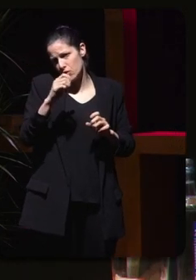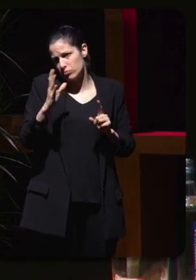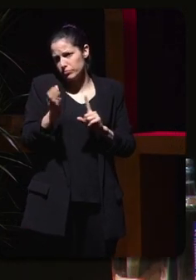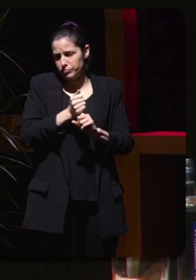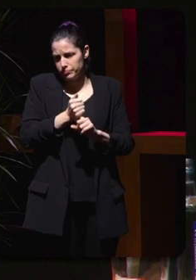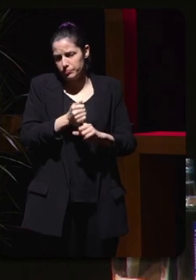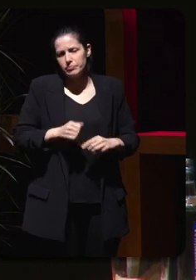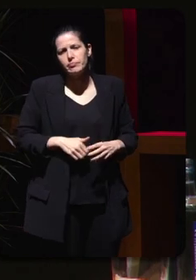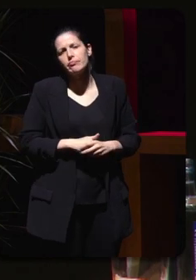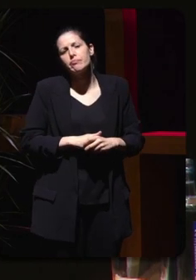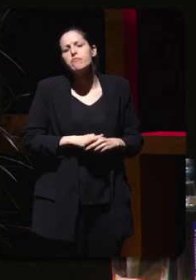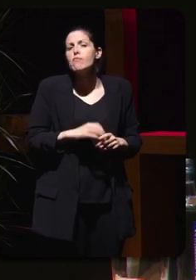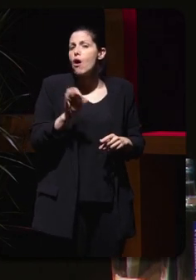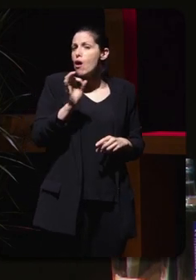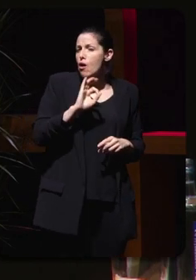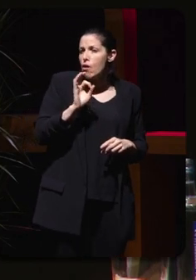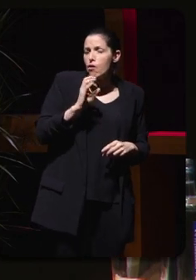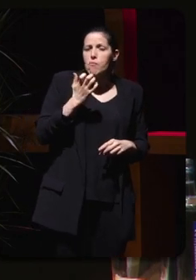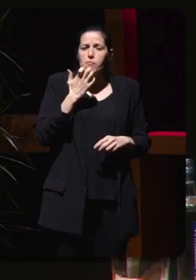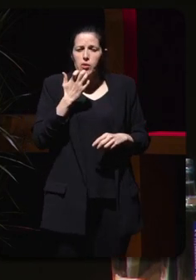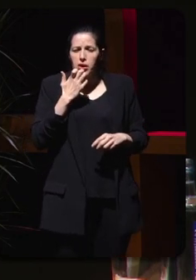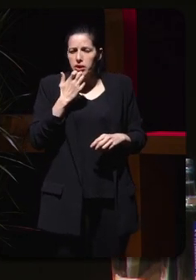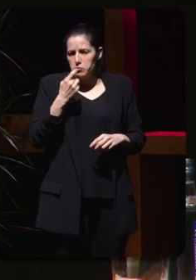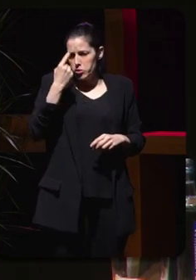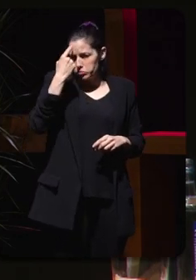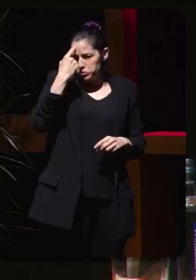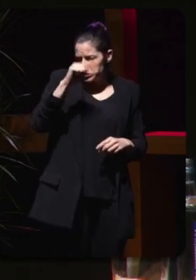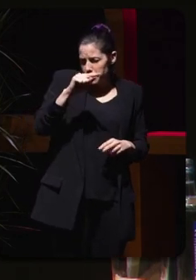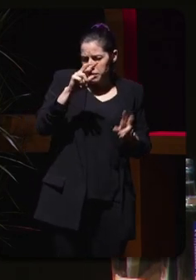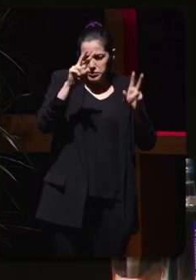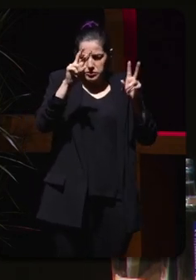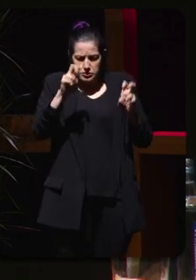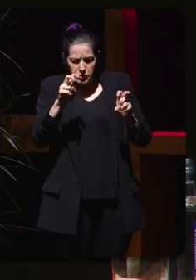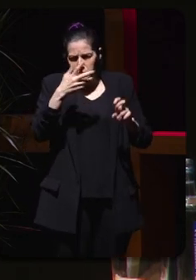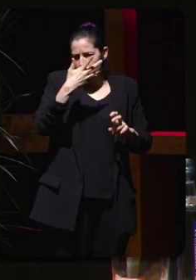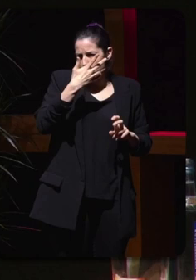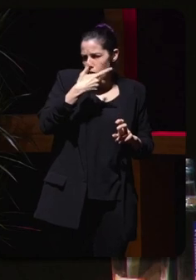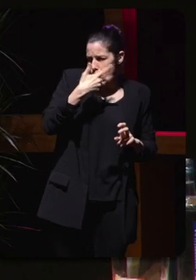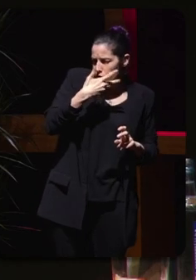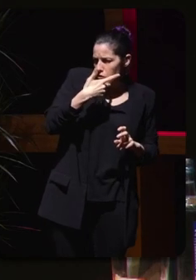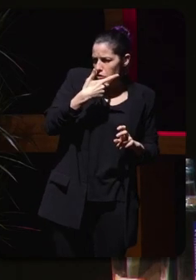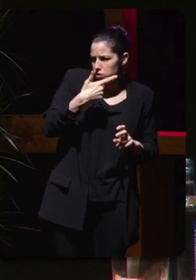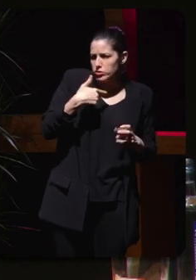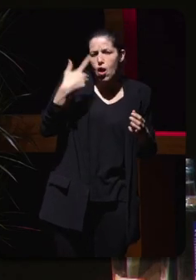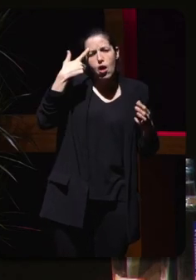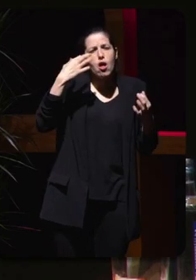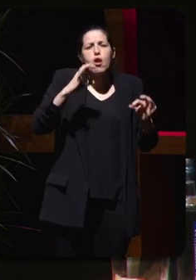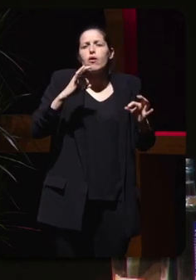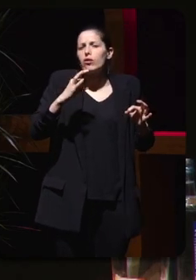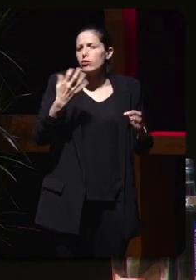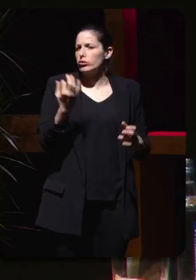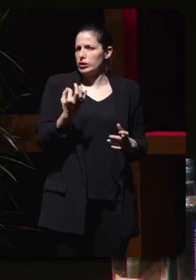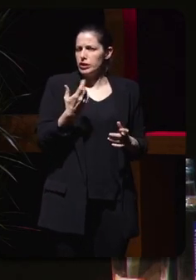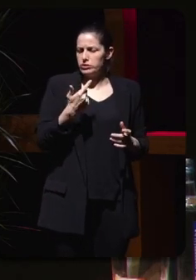y si tú eras más sabías más de un tema que los que estaban a tu alrededor, pues que te mandaran a ti, ¿no?, y que no mandaran a lo mejor a